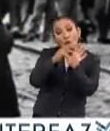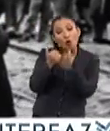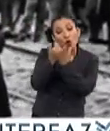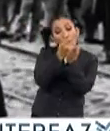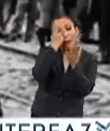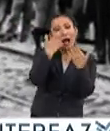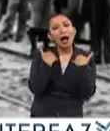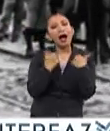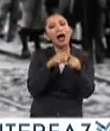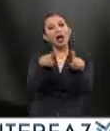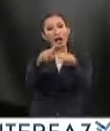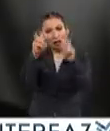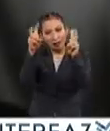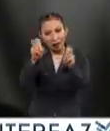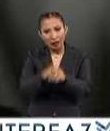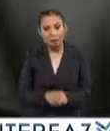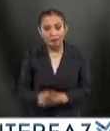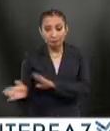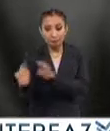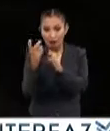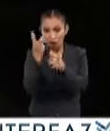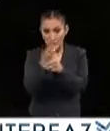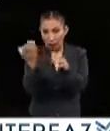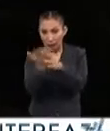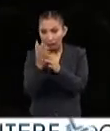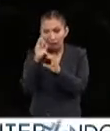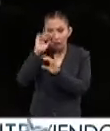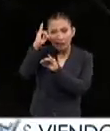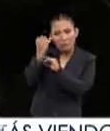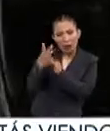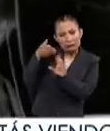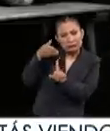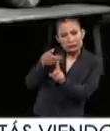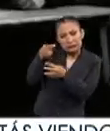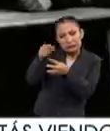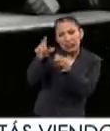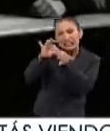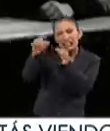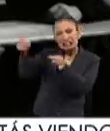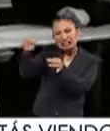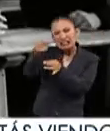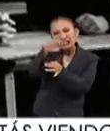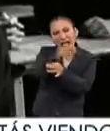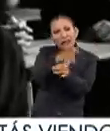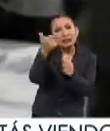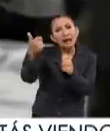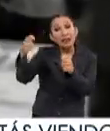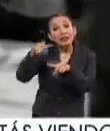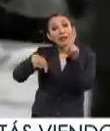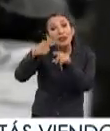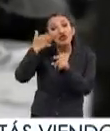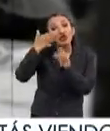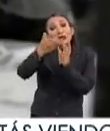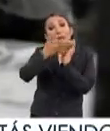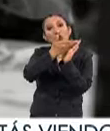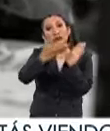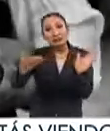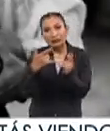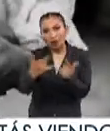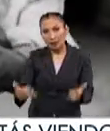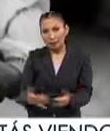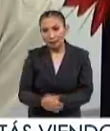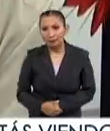para la comprensión de diversos temas. La segunda parte analiza imágenes en particular y reflexiona sobre lo que significan de acuerdo al momento histórico.